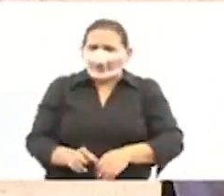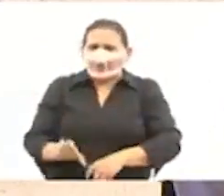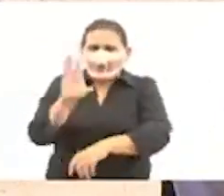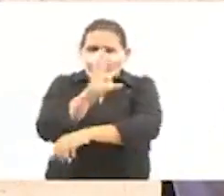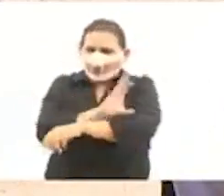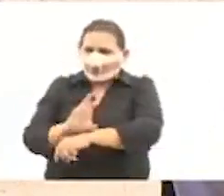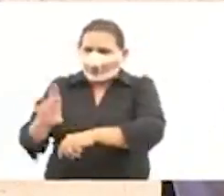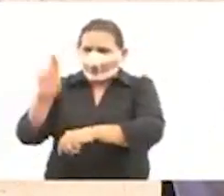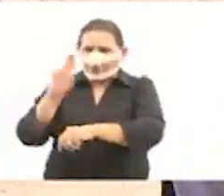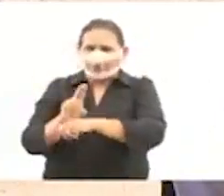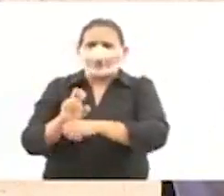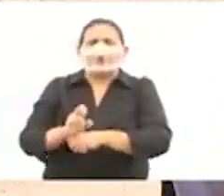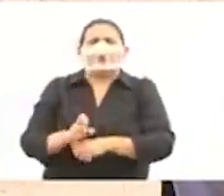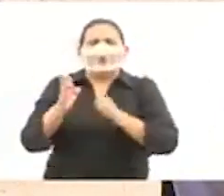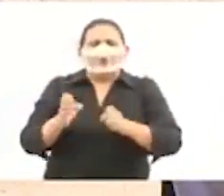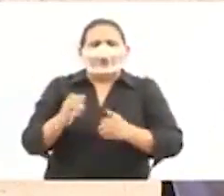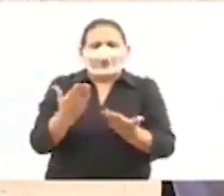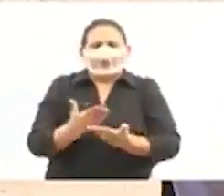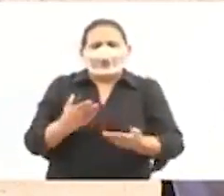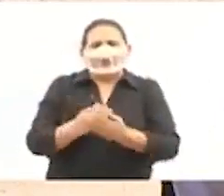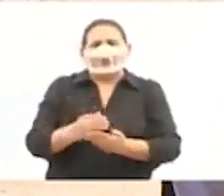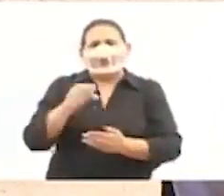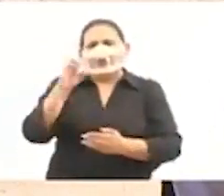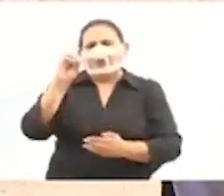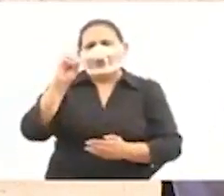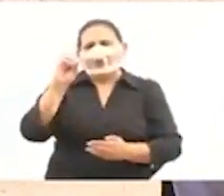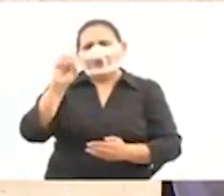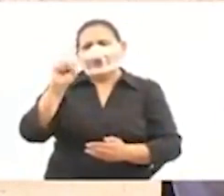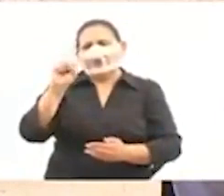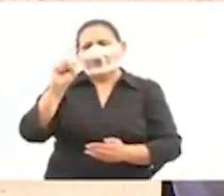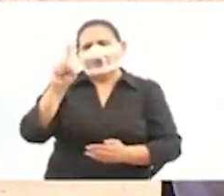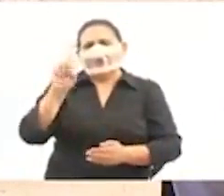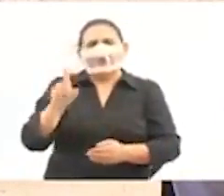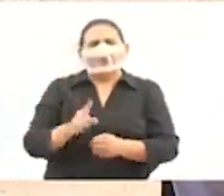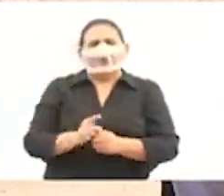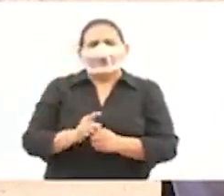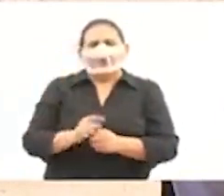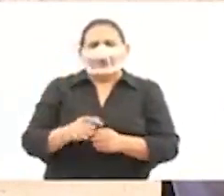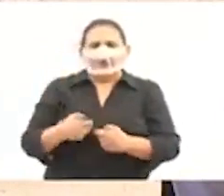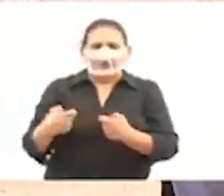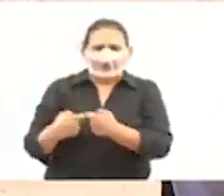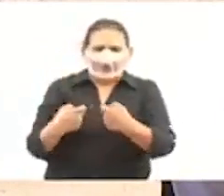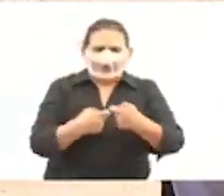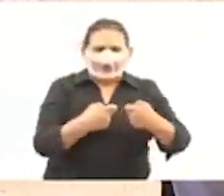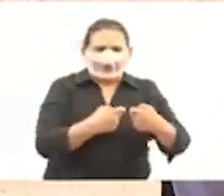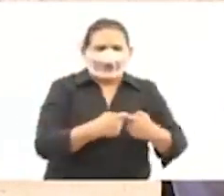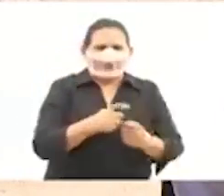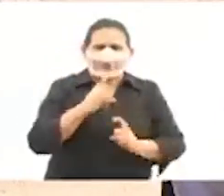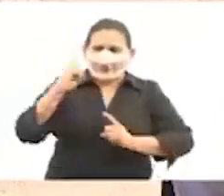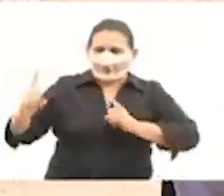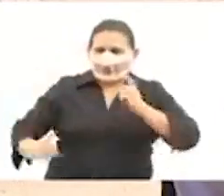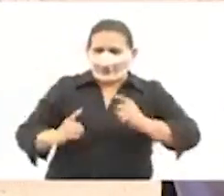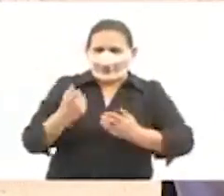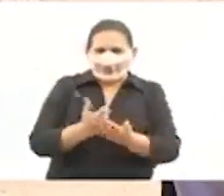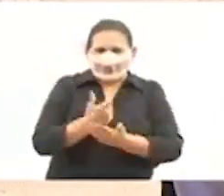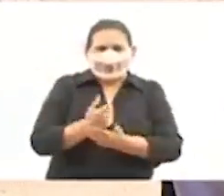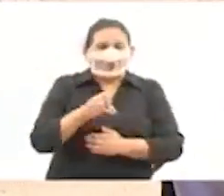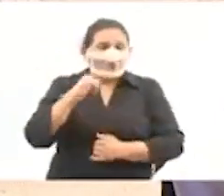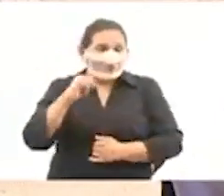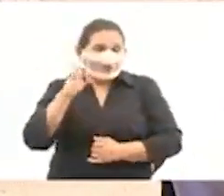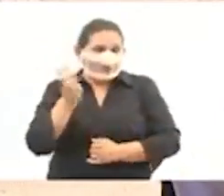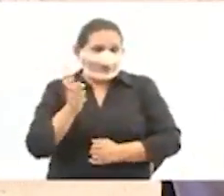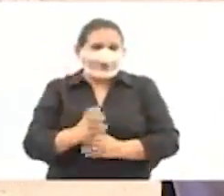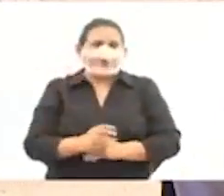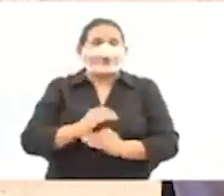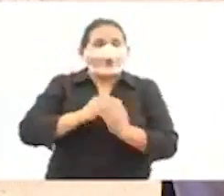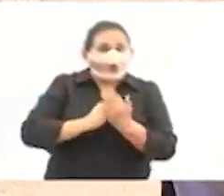estamos haciendo con la ocde con la organización para la cooperación del desarrollo económico y por supuesto que si esto le sumamos como bien decían